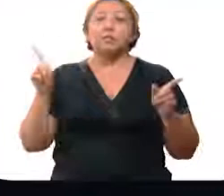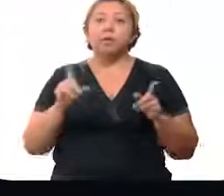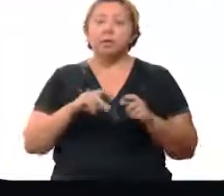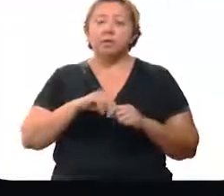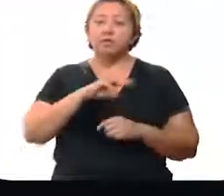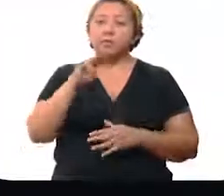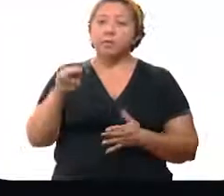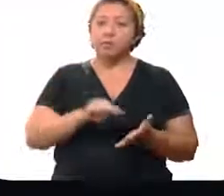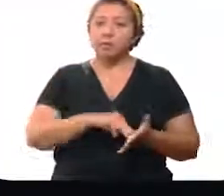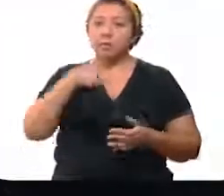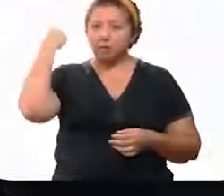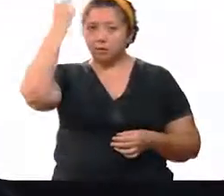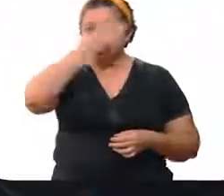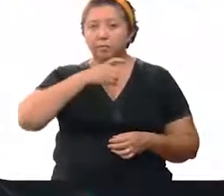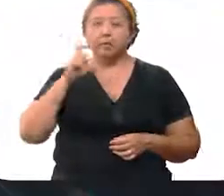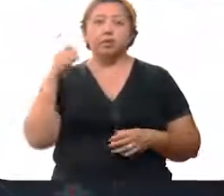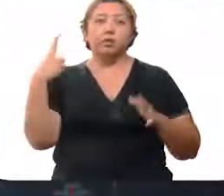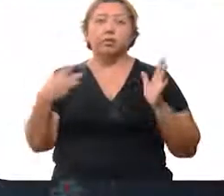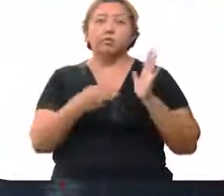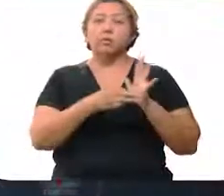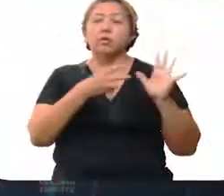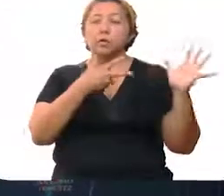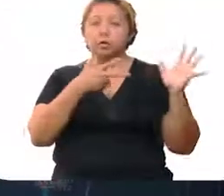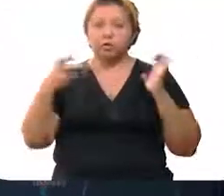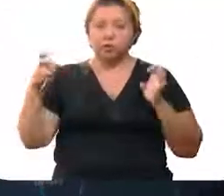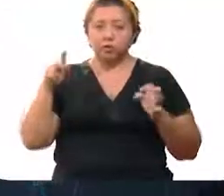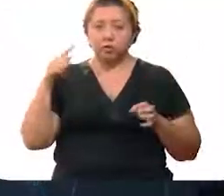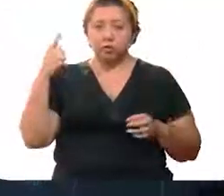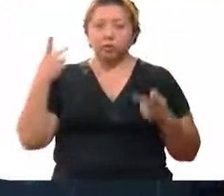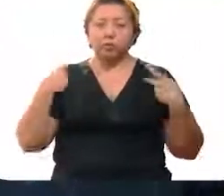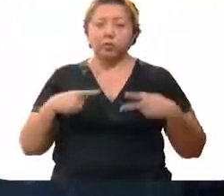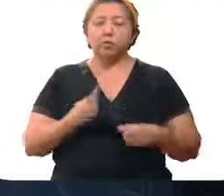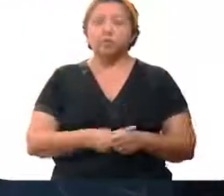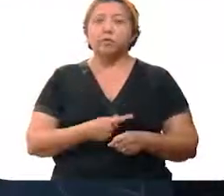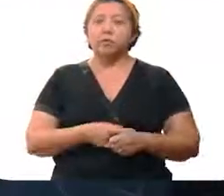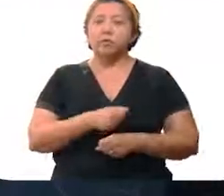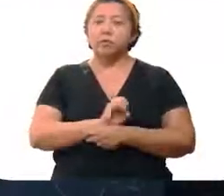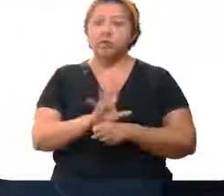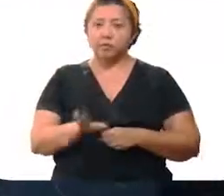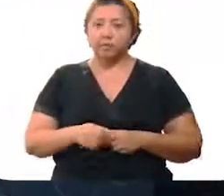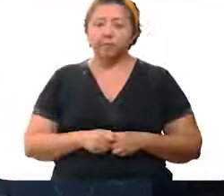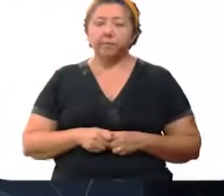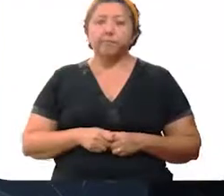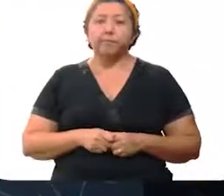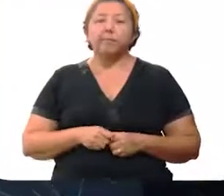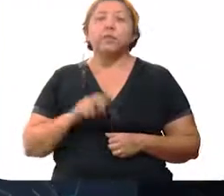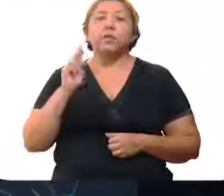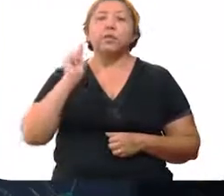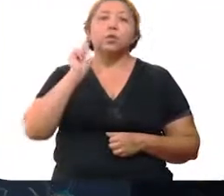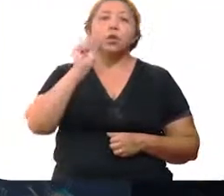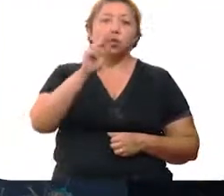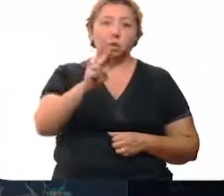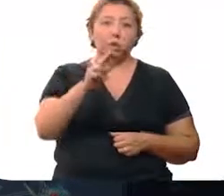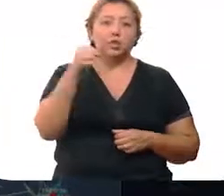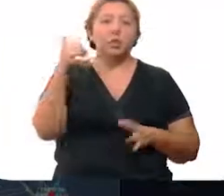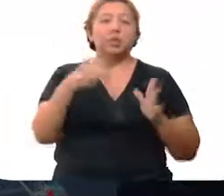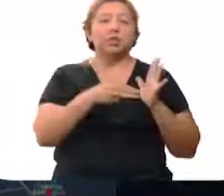Específicamente en Mérida se han diagnosticado 21.881 personas contagiadas de coronavirus que viven en la zona